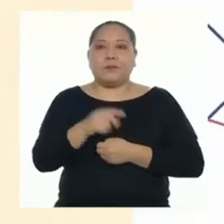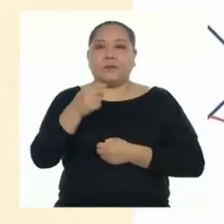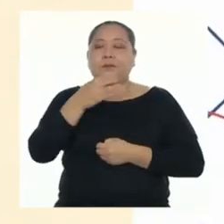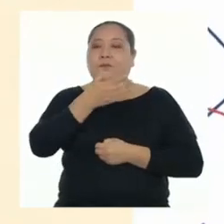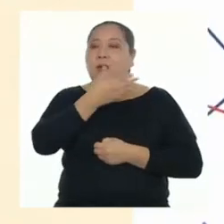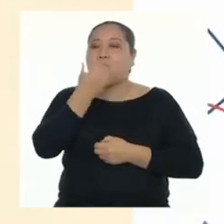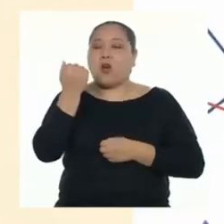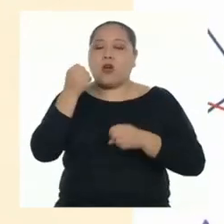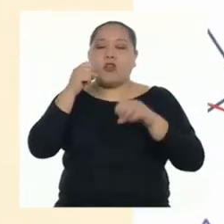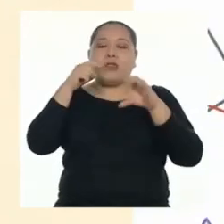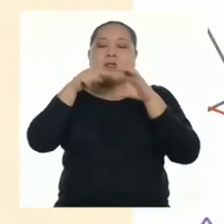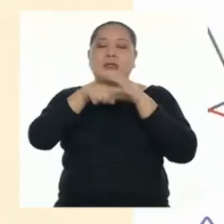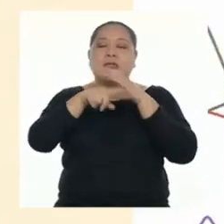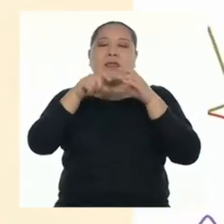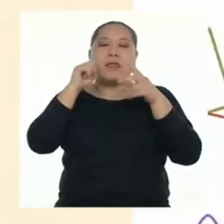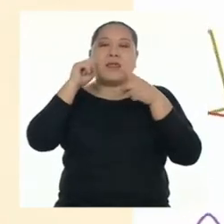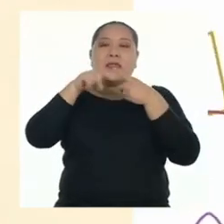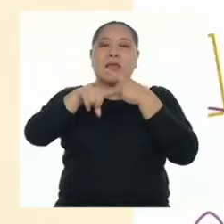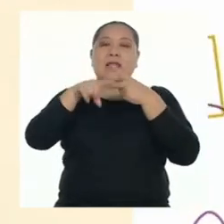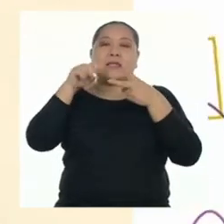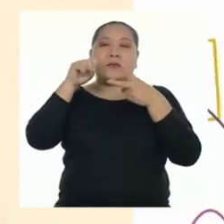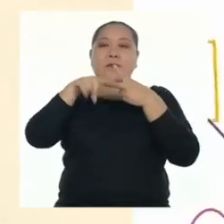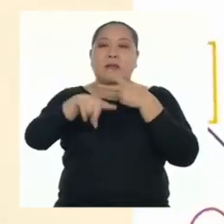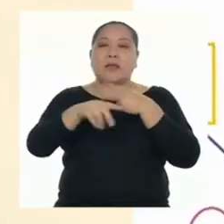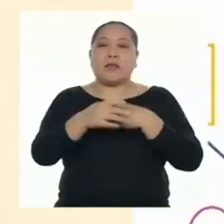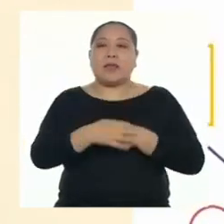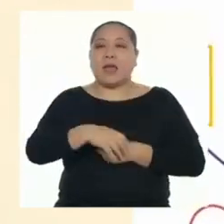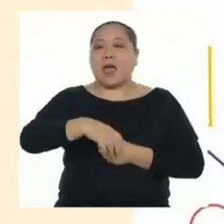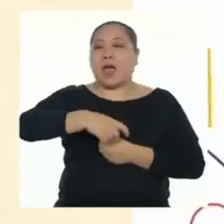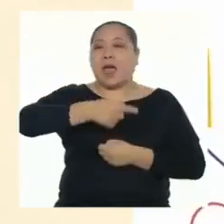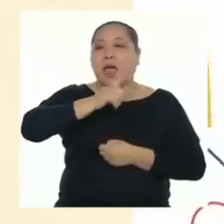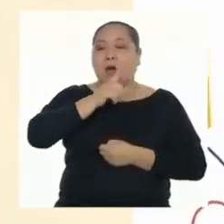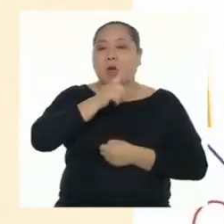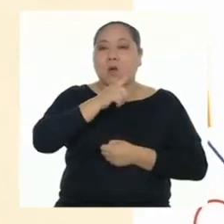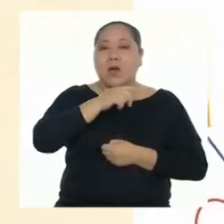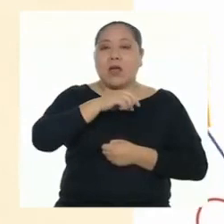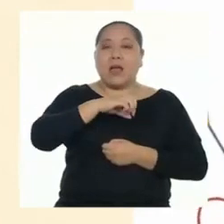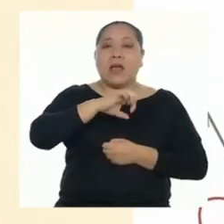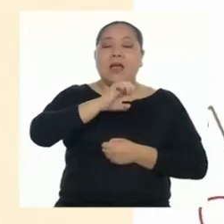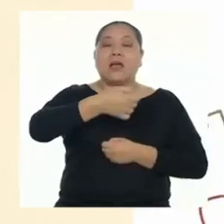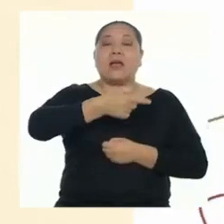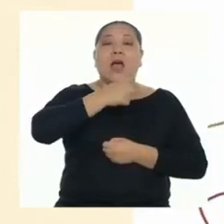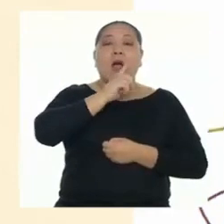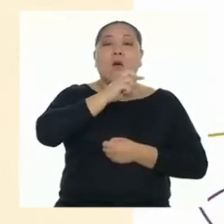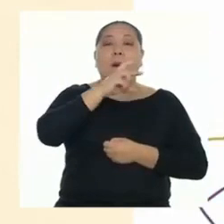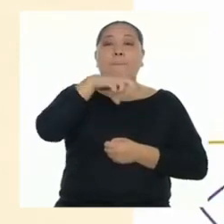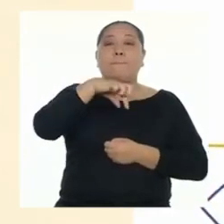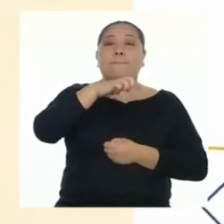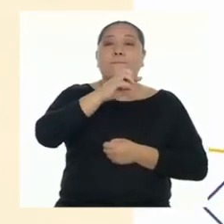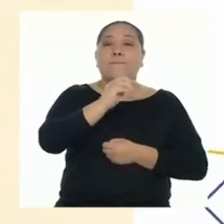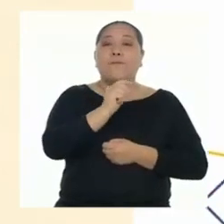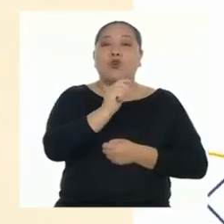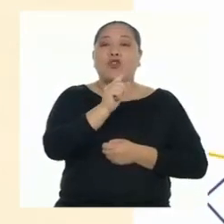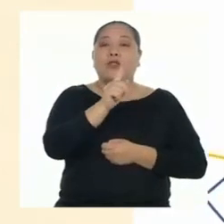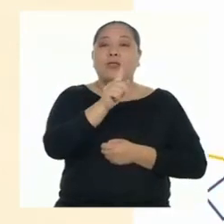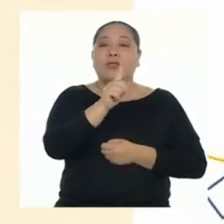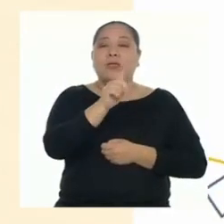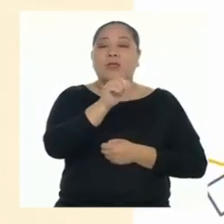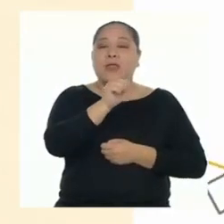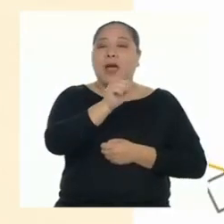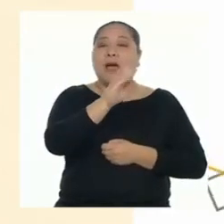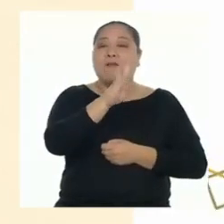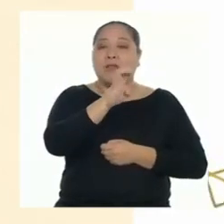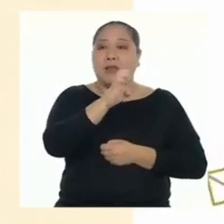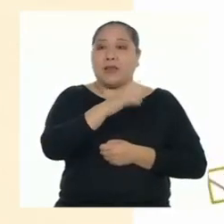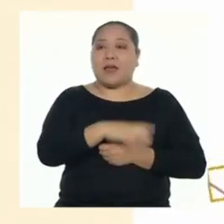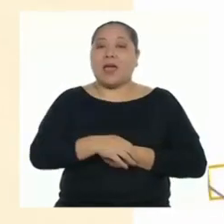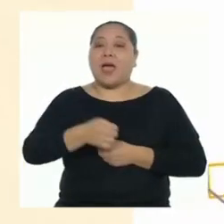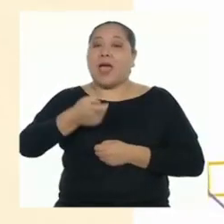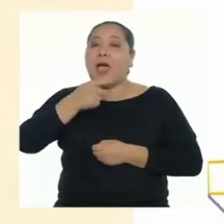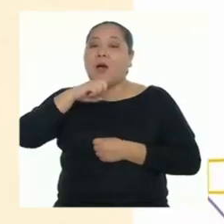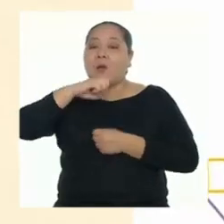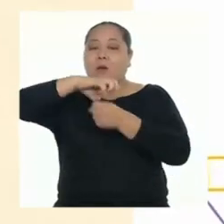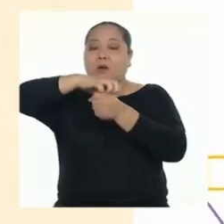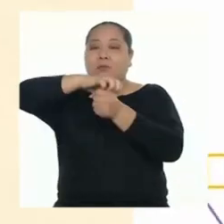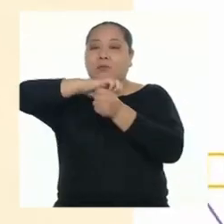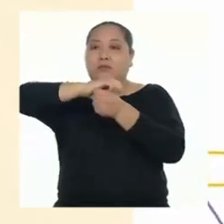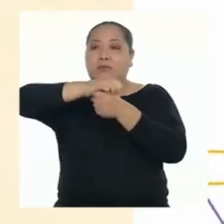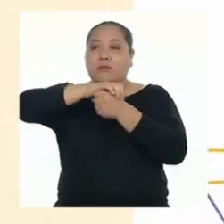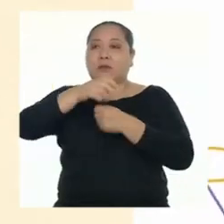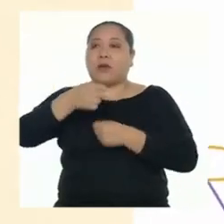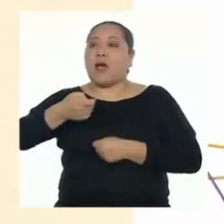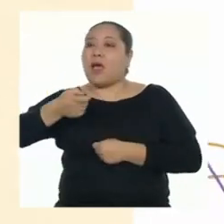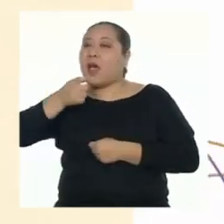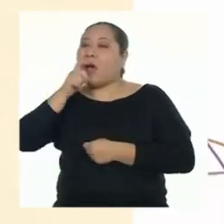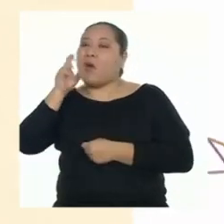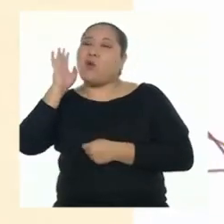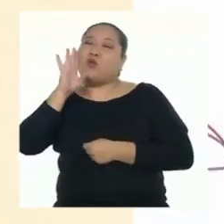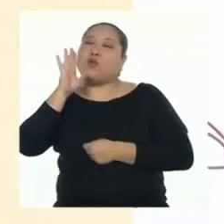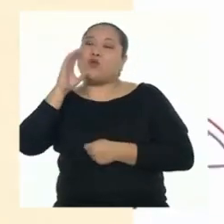sea transparente, agua potable, agua mineral embotellada, agua de charco